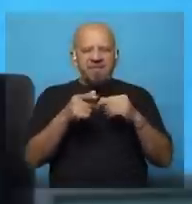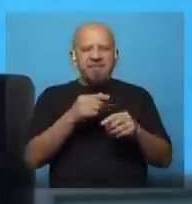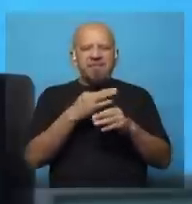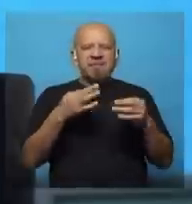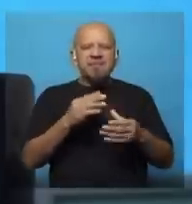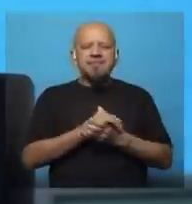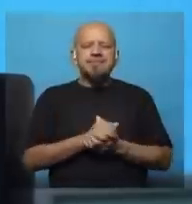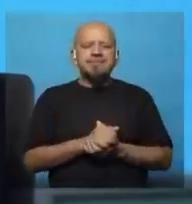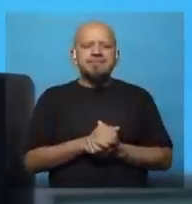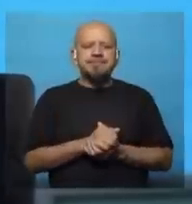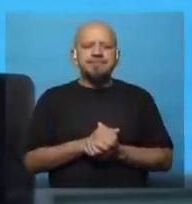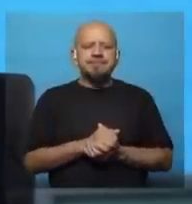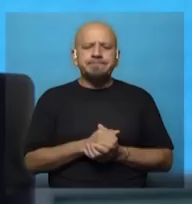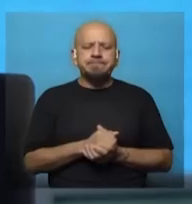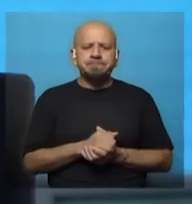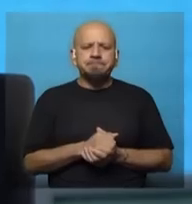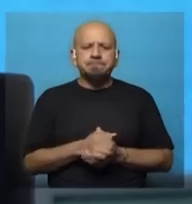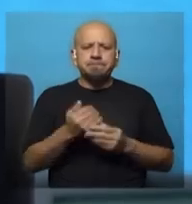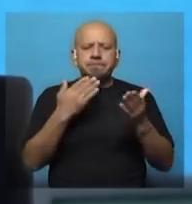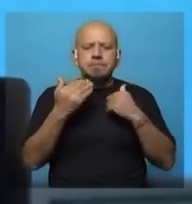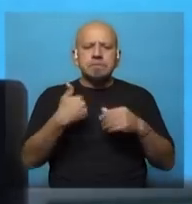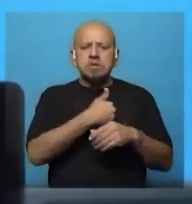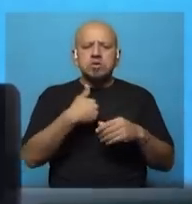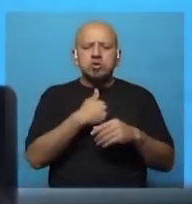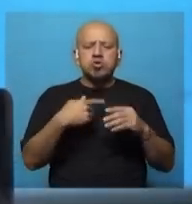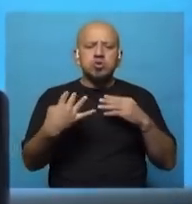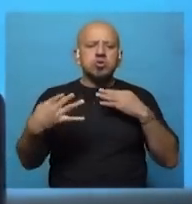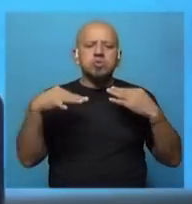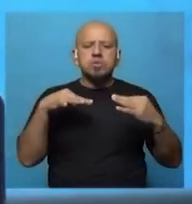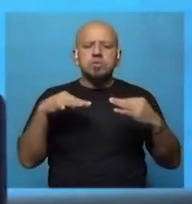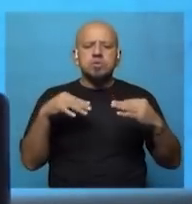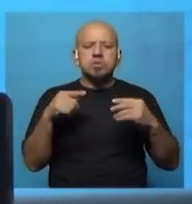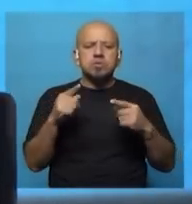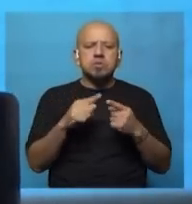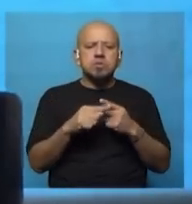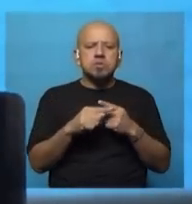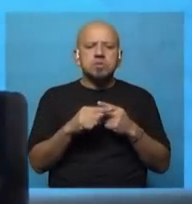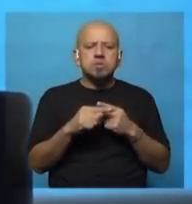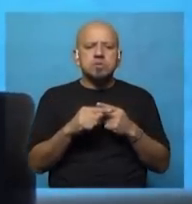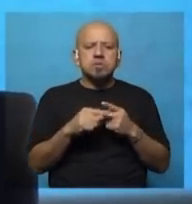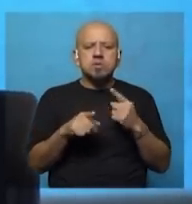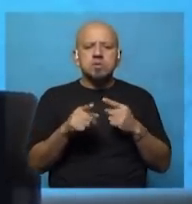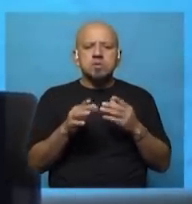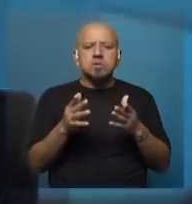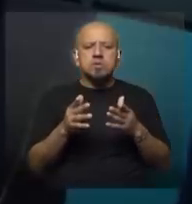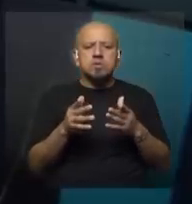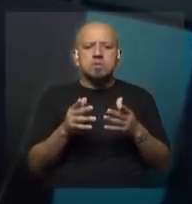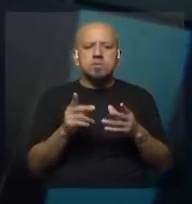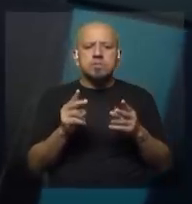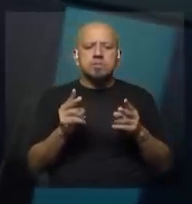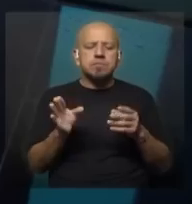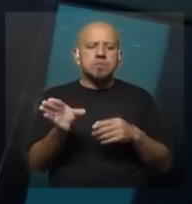ya en el cierre en el primer bloque hablábamos del rol de la oposición En estos casos no lo que viene siendo el frente amplio considera que todos estos temas